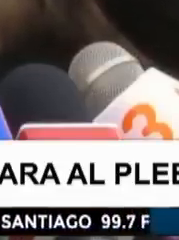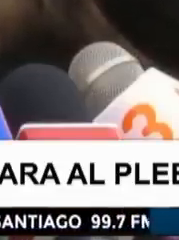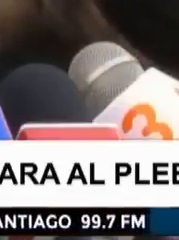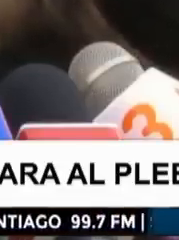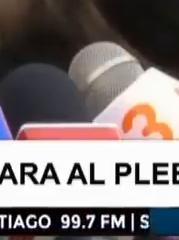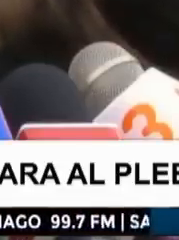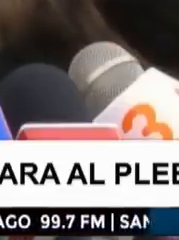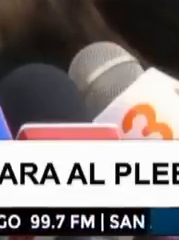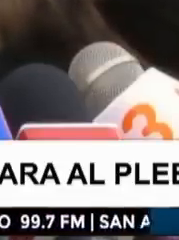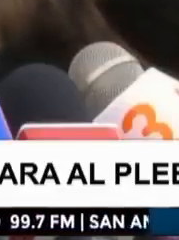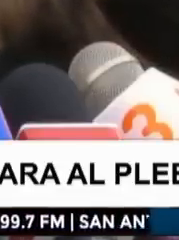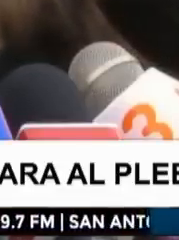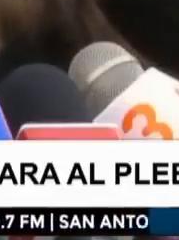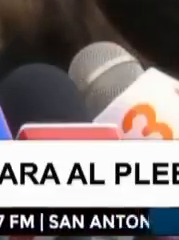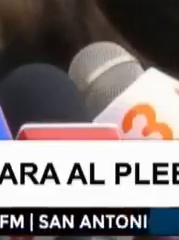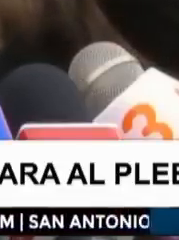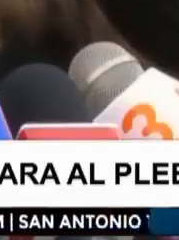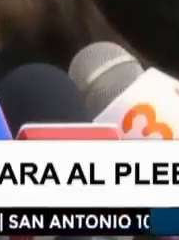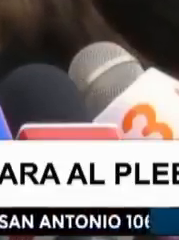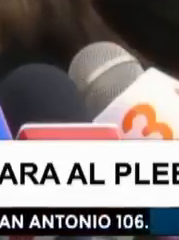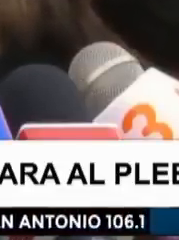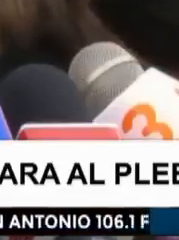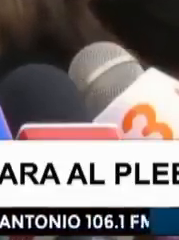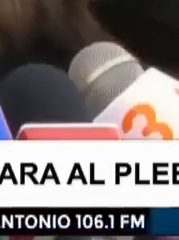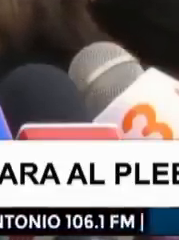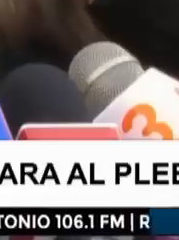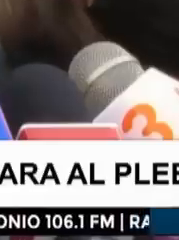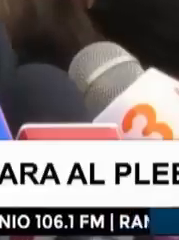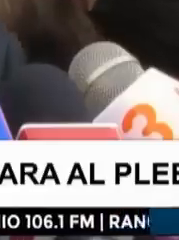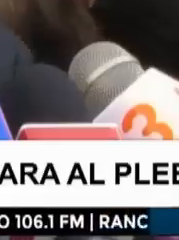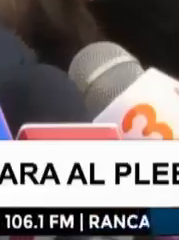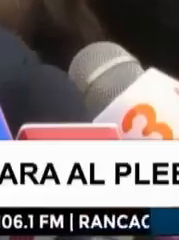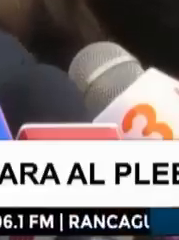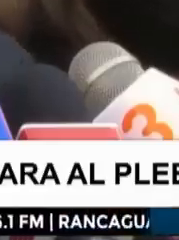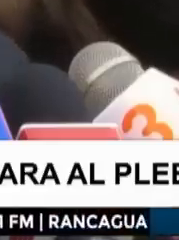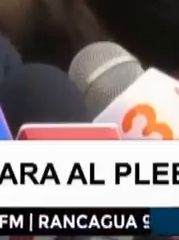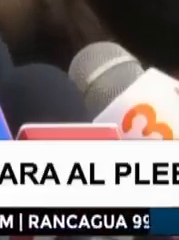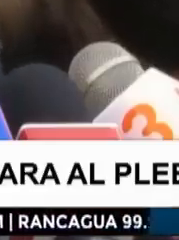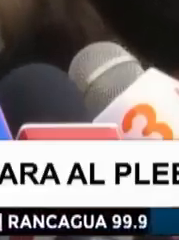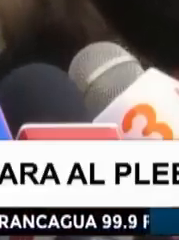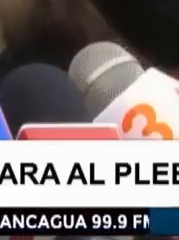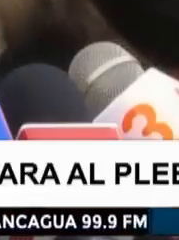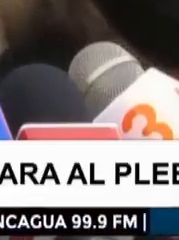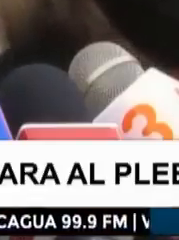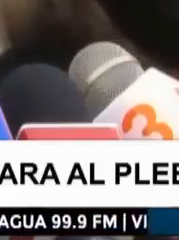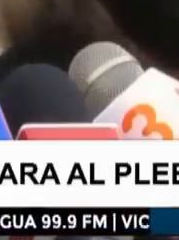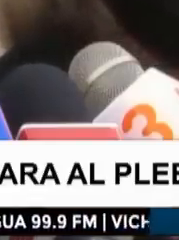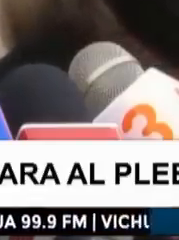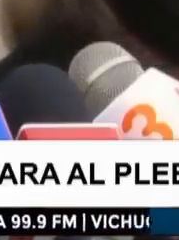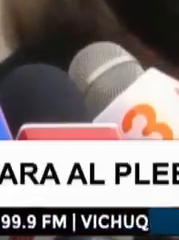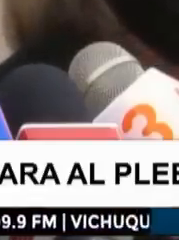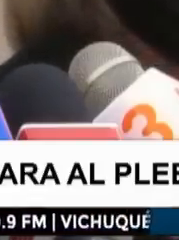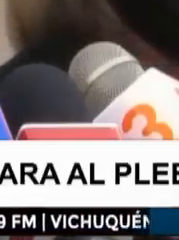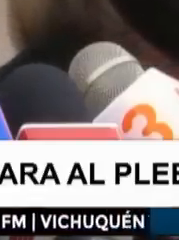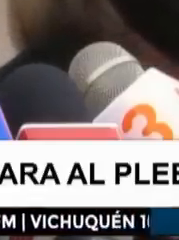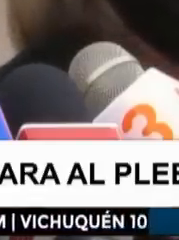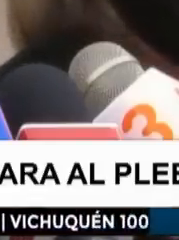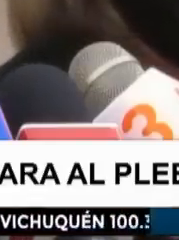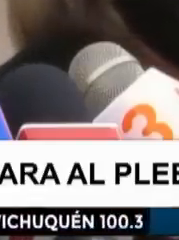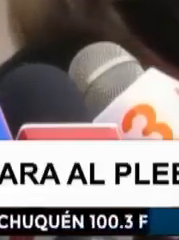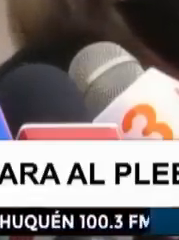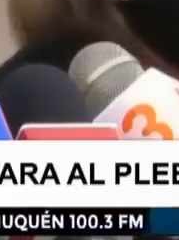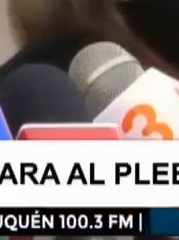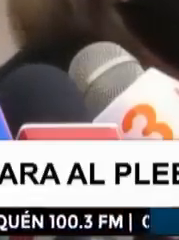mañana tengamos una definición. Esta es una demostración, ¿no es cierto?, de que la Democracia Cristiana va a ser un actor relevante para el 4 de